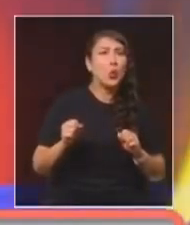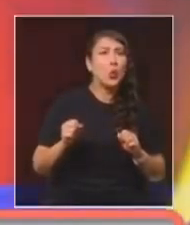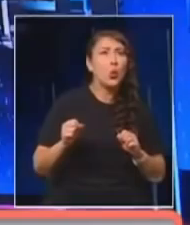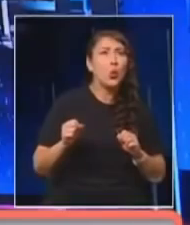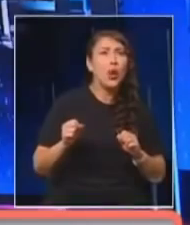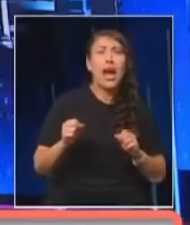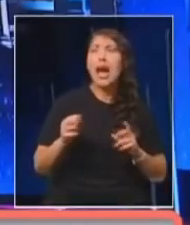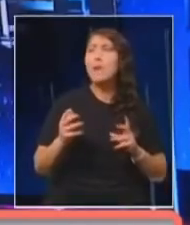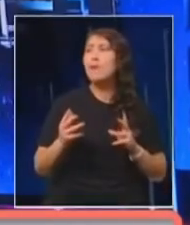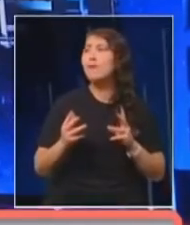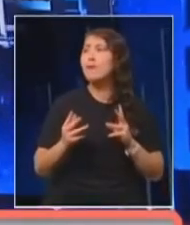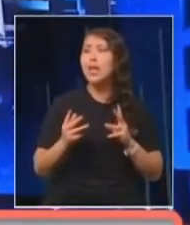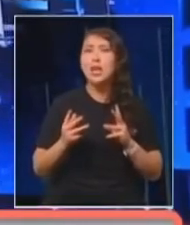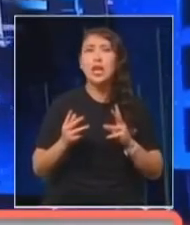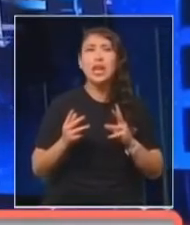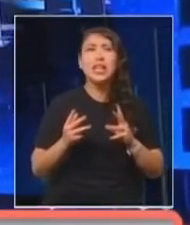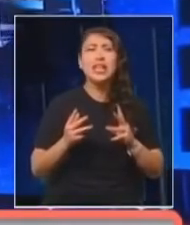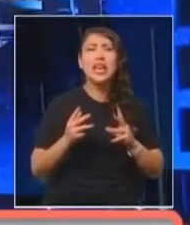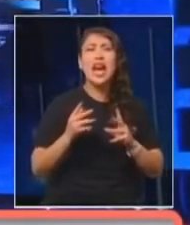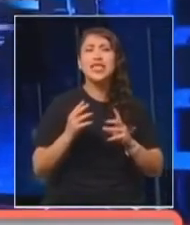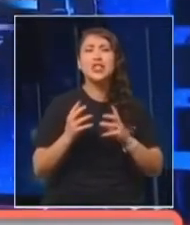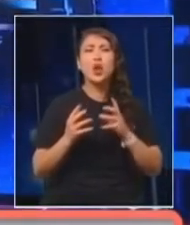Que es.